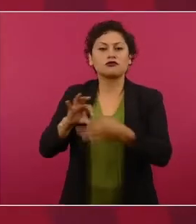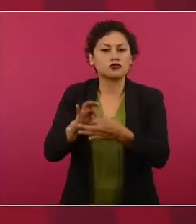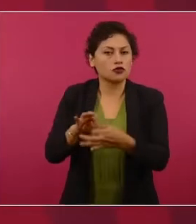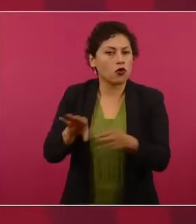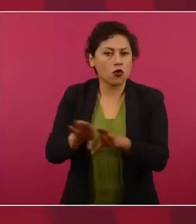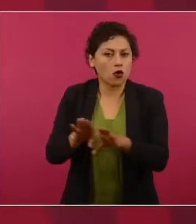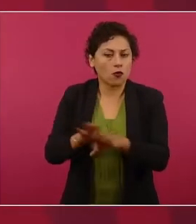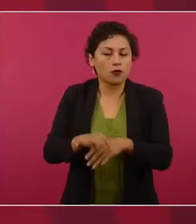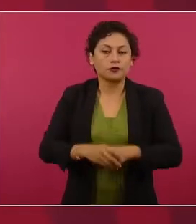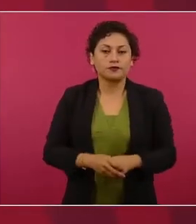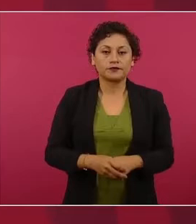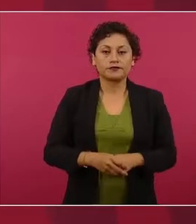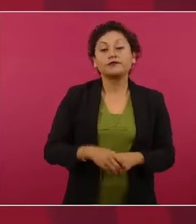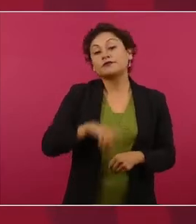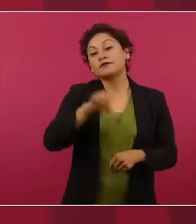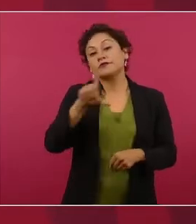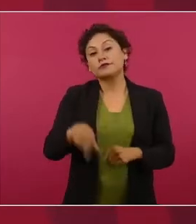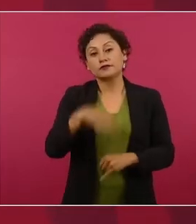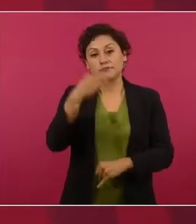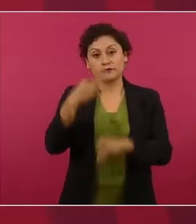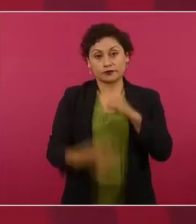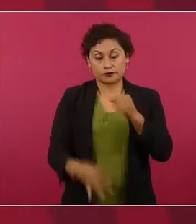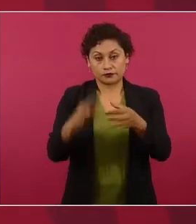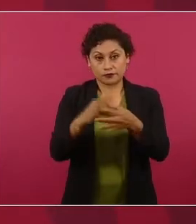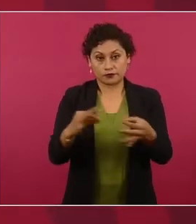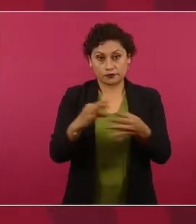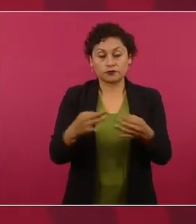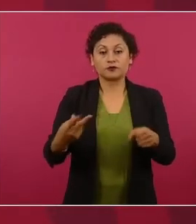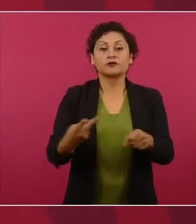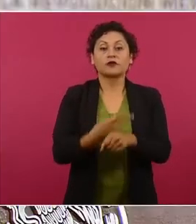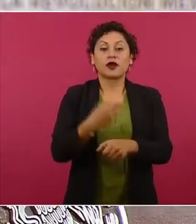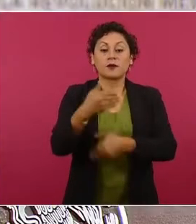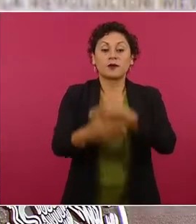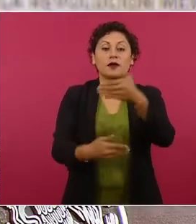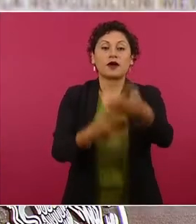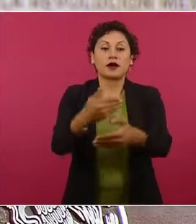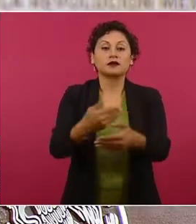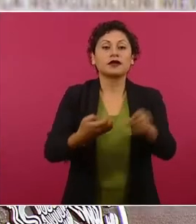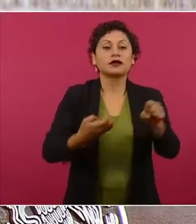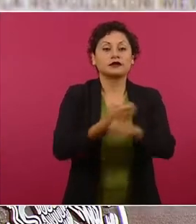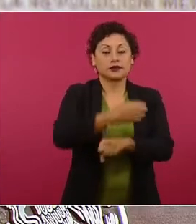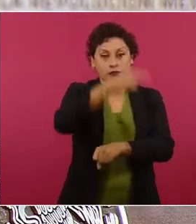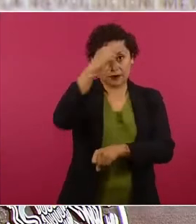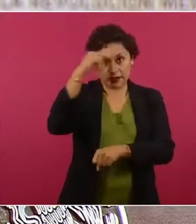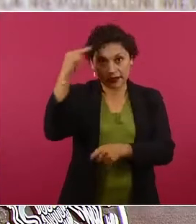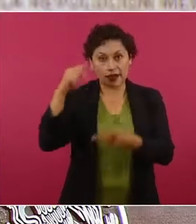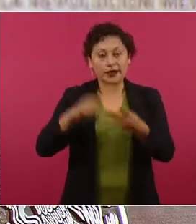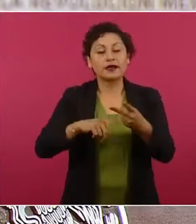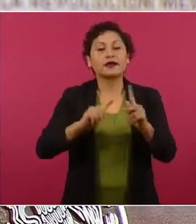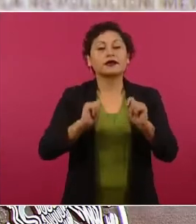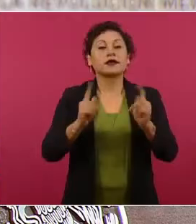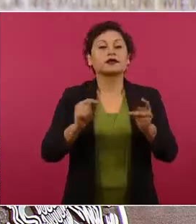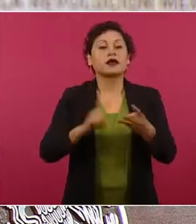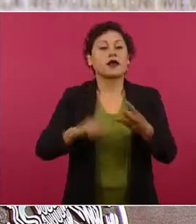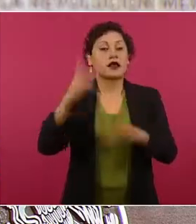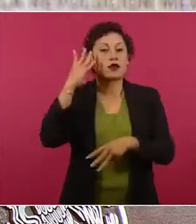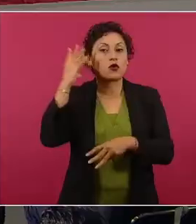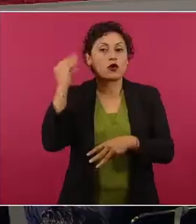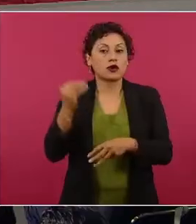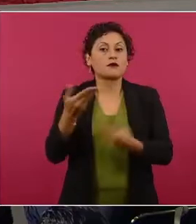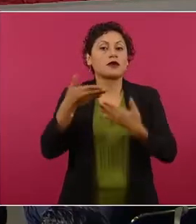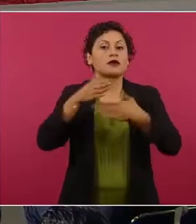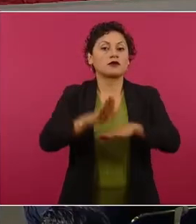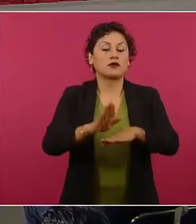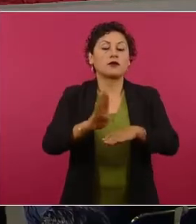cerrará con los avances del Plan de Salud para el Bienestar en Nayarit, Tlaxcala y Colima. Con permiso.